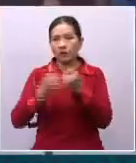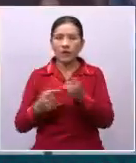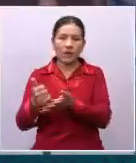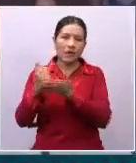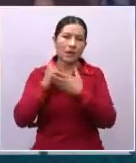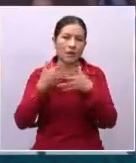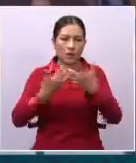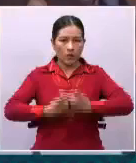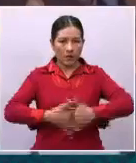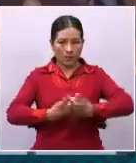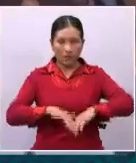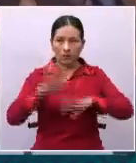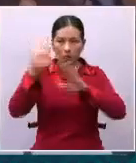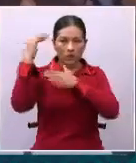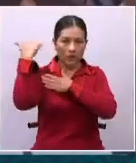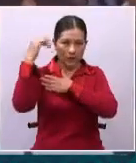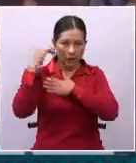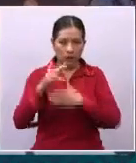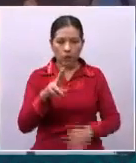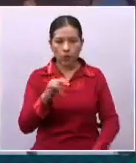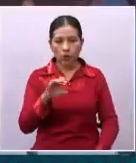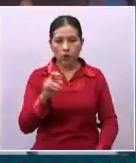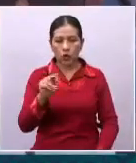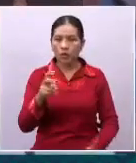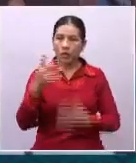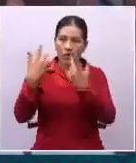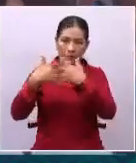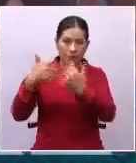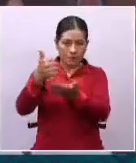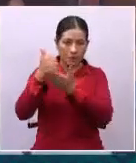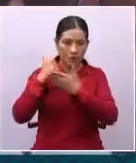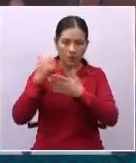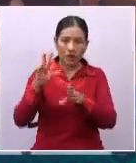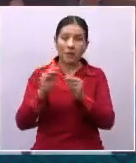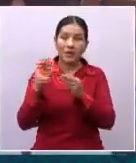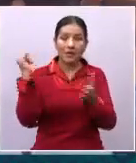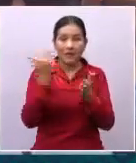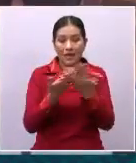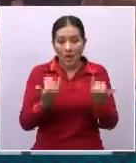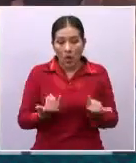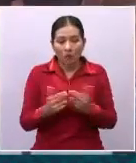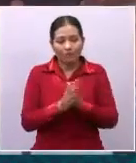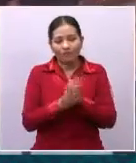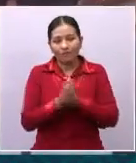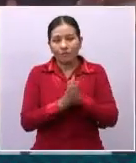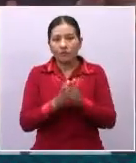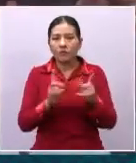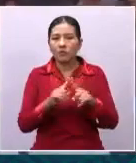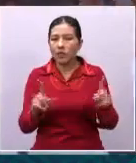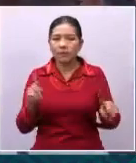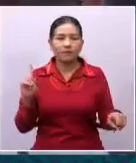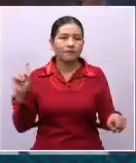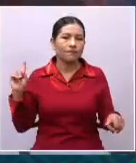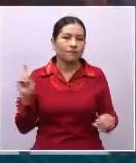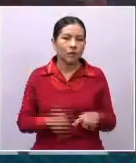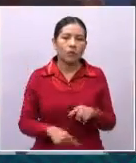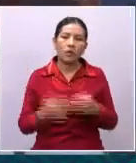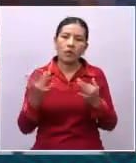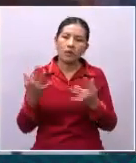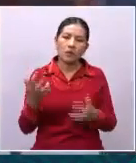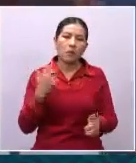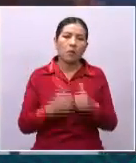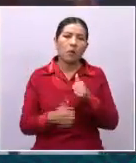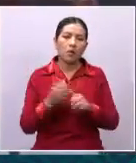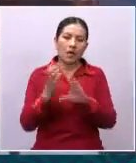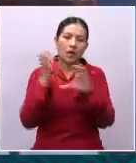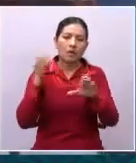empresa, es una empresa de Santa Cruz, la empresa Unión, y tendría que haber llegado el día de hoy, pero lamentablemente no ha podido llegar porque se han visto